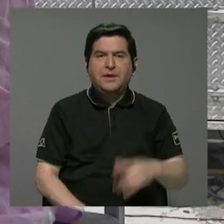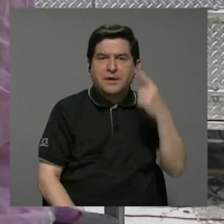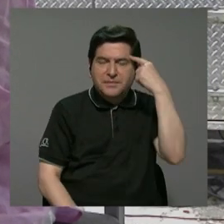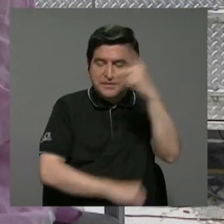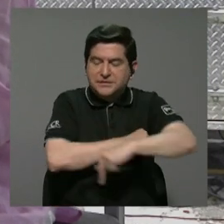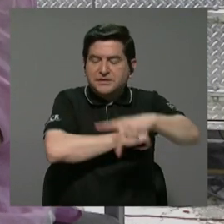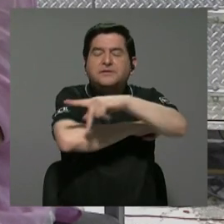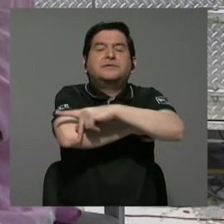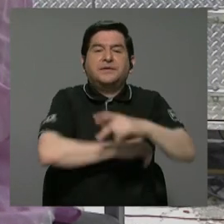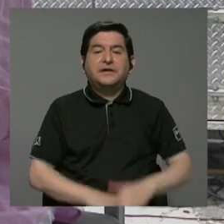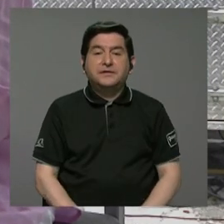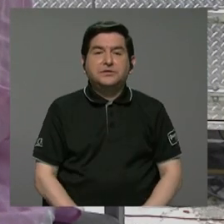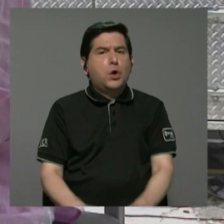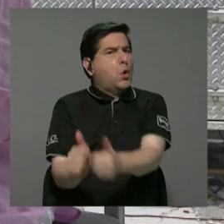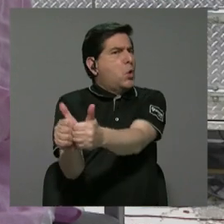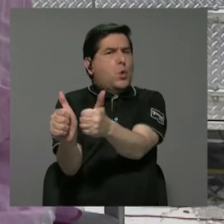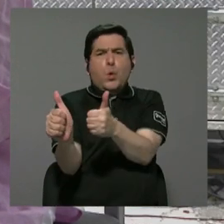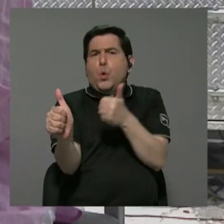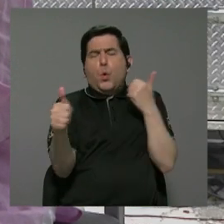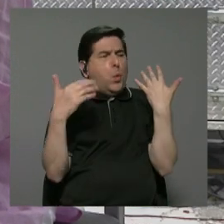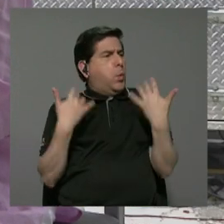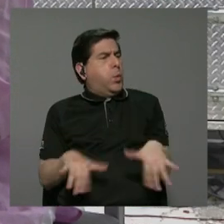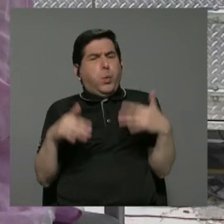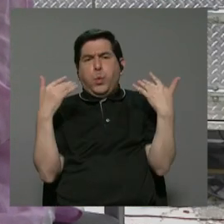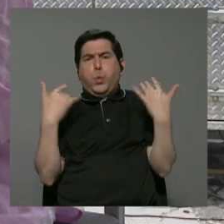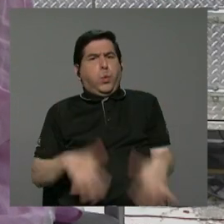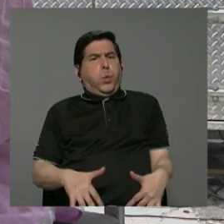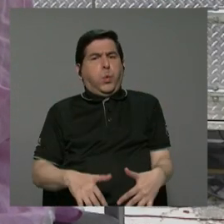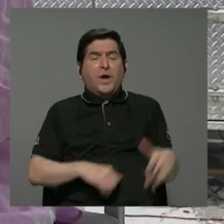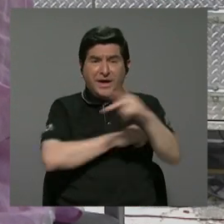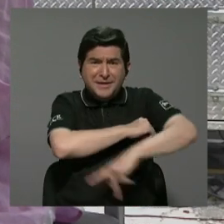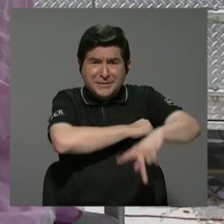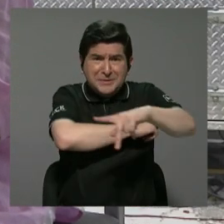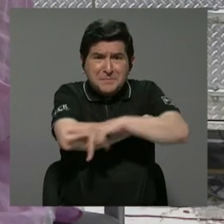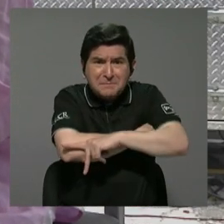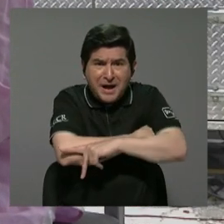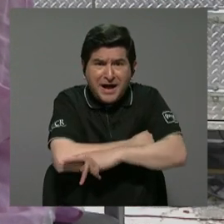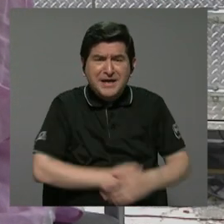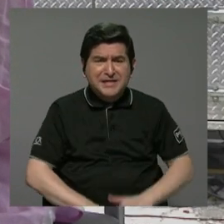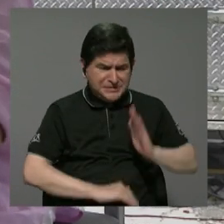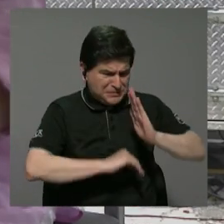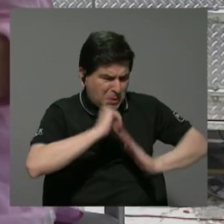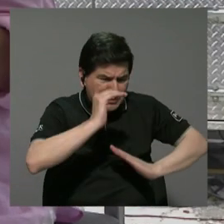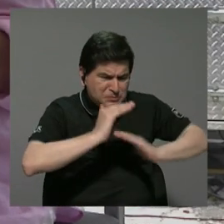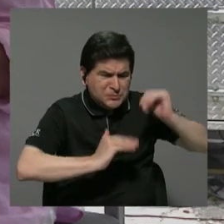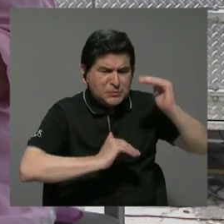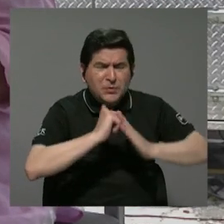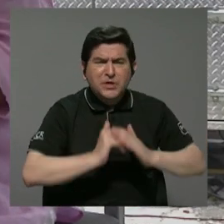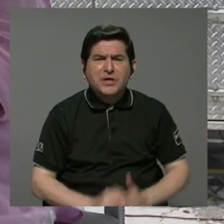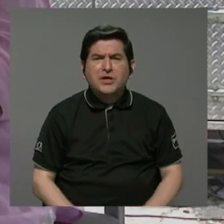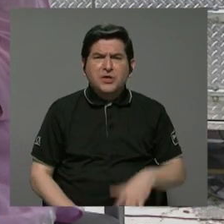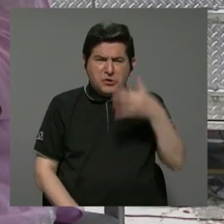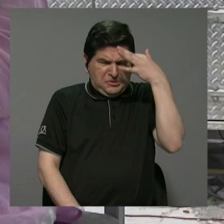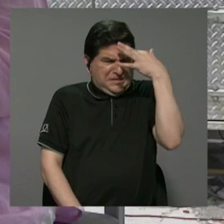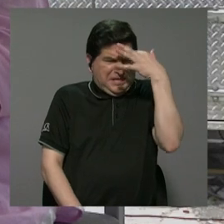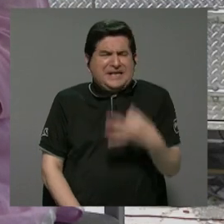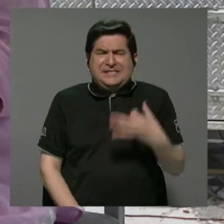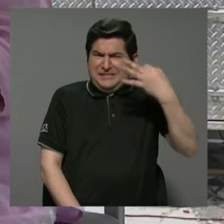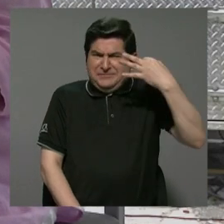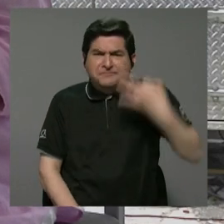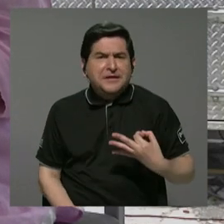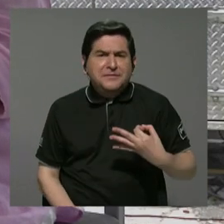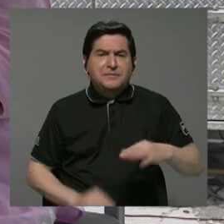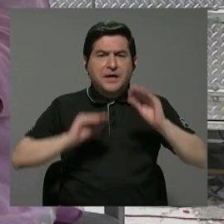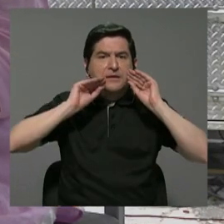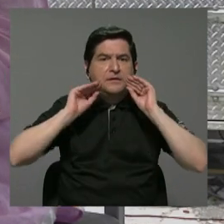este país? Un retroceso increíble, o sea, este país se construyó con una convicción de que